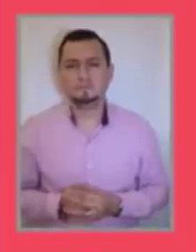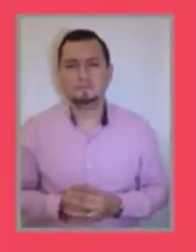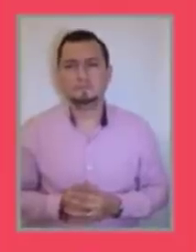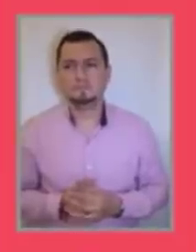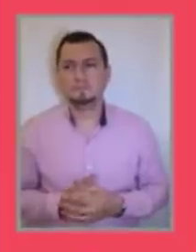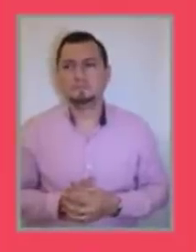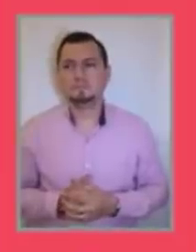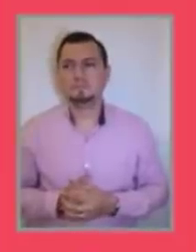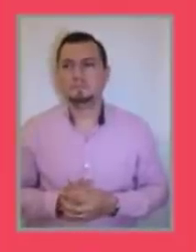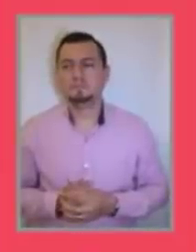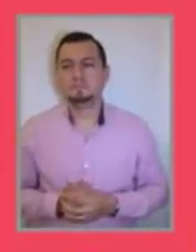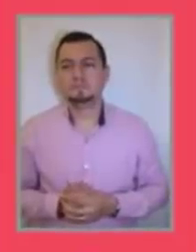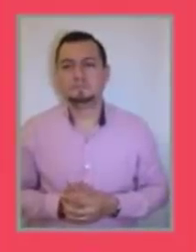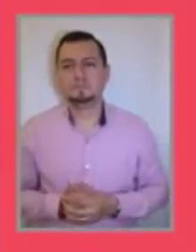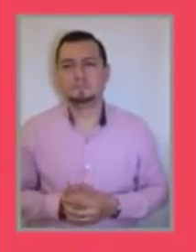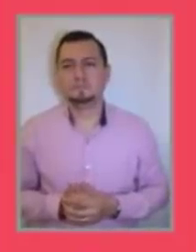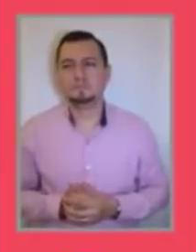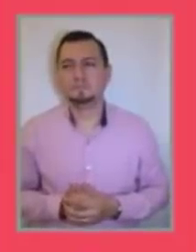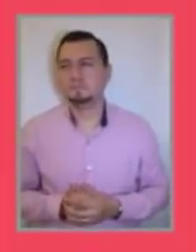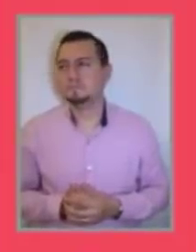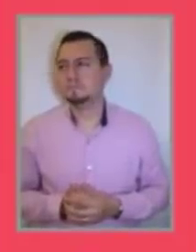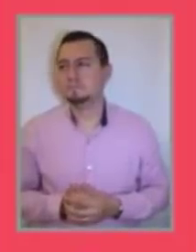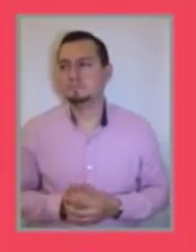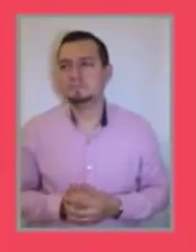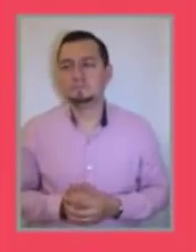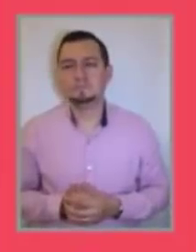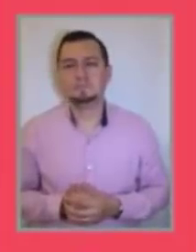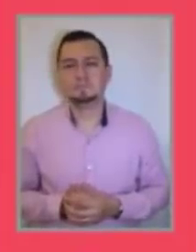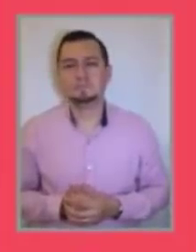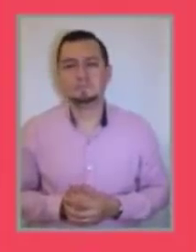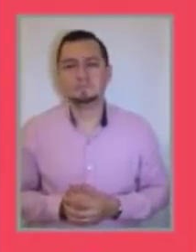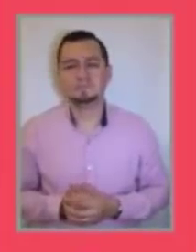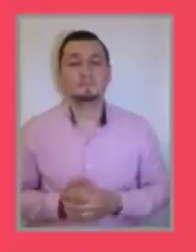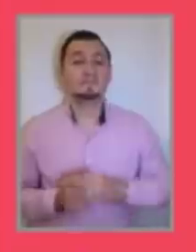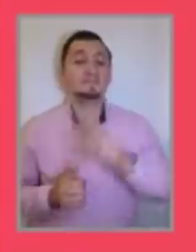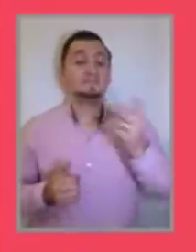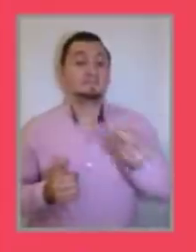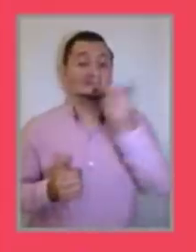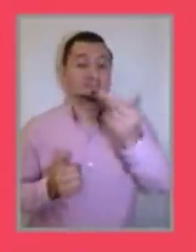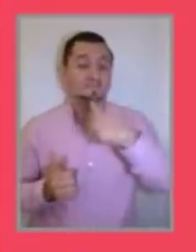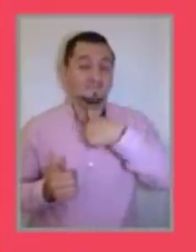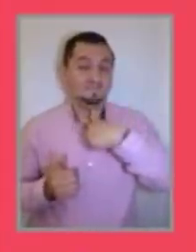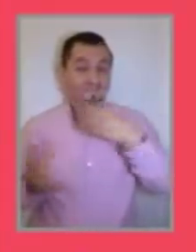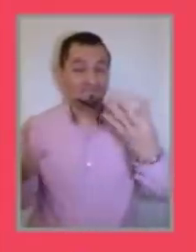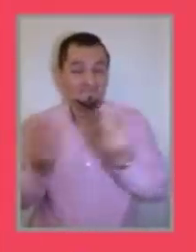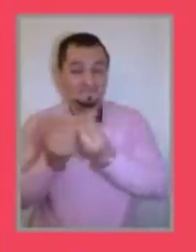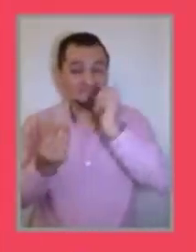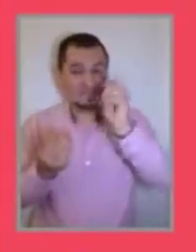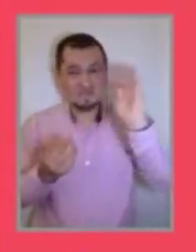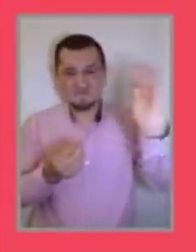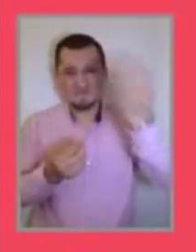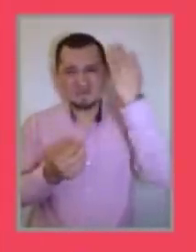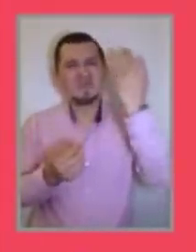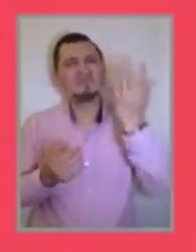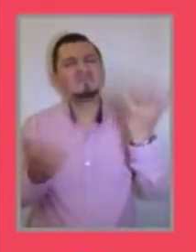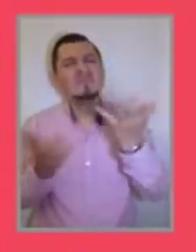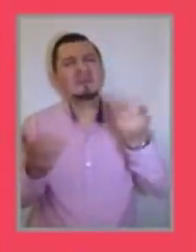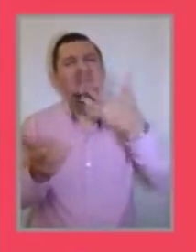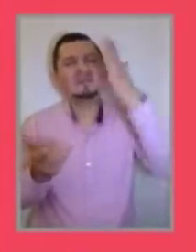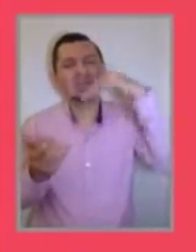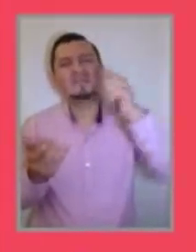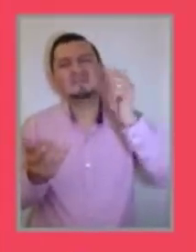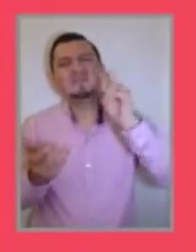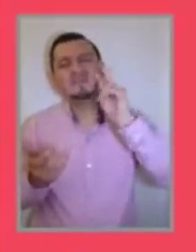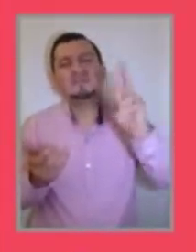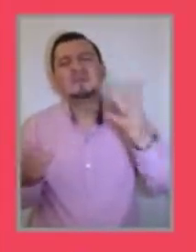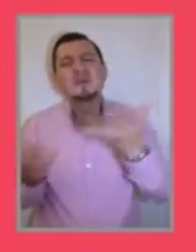¿Ya hicieron team back? Sí, ya hicimos. Preguntarle acerca de esta alianza federalista, ¿qué es lo que nos puede adelantar? ¿Qué es lo que se le